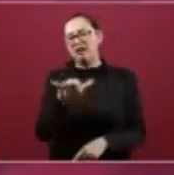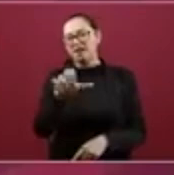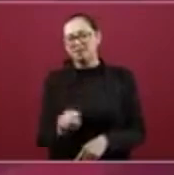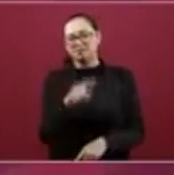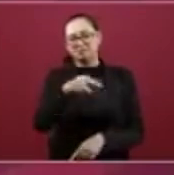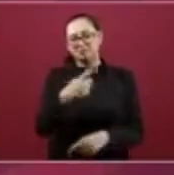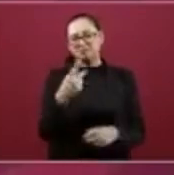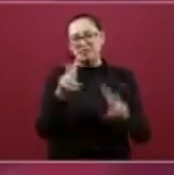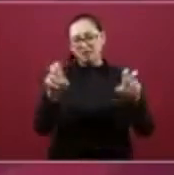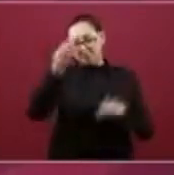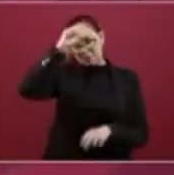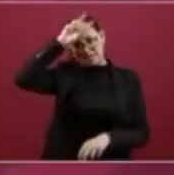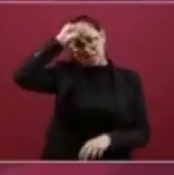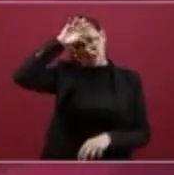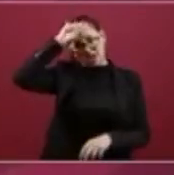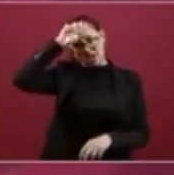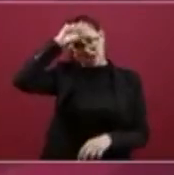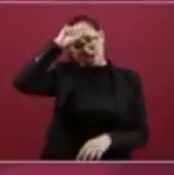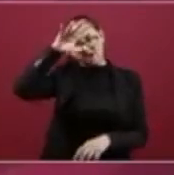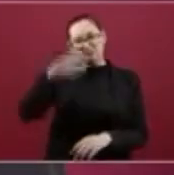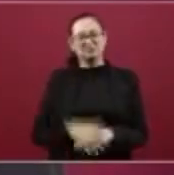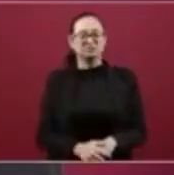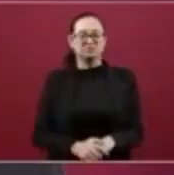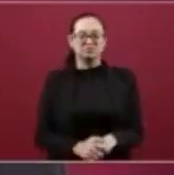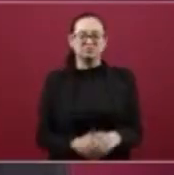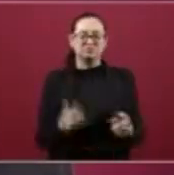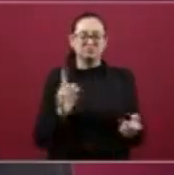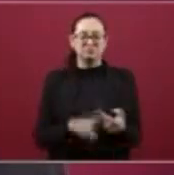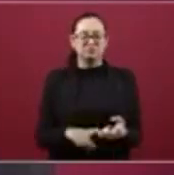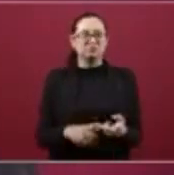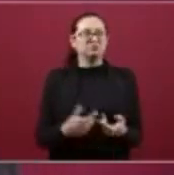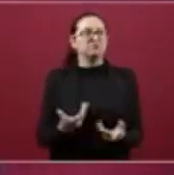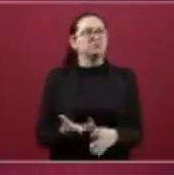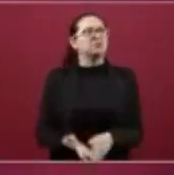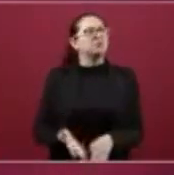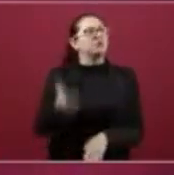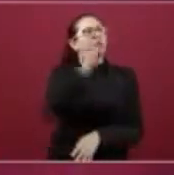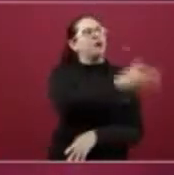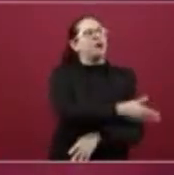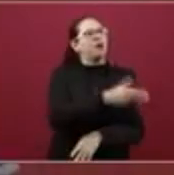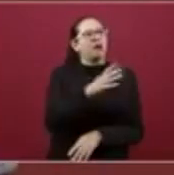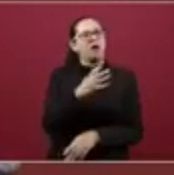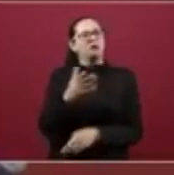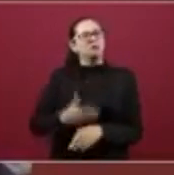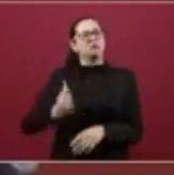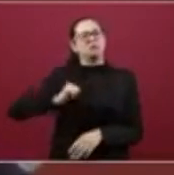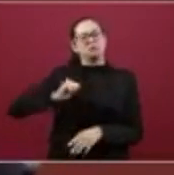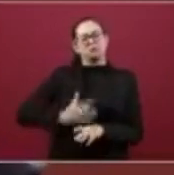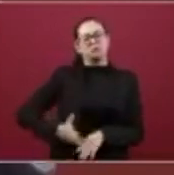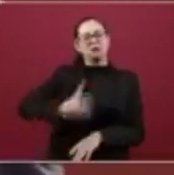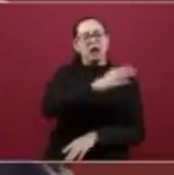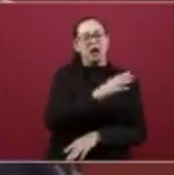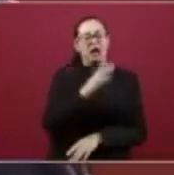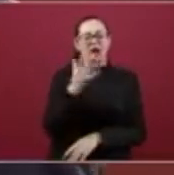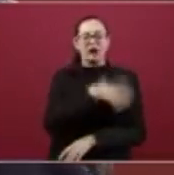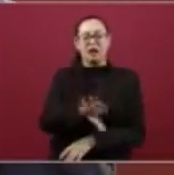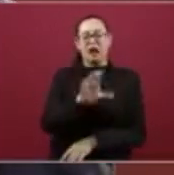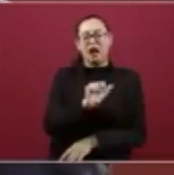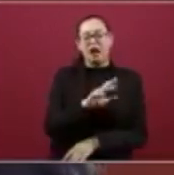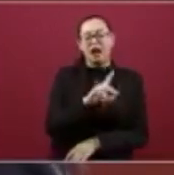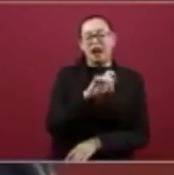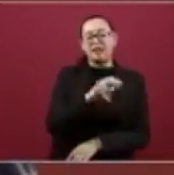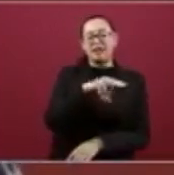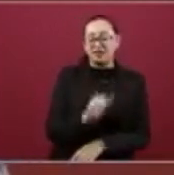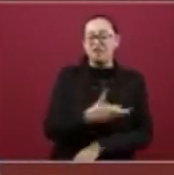minera. El general Cárdenas le entregó a 1 millón de familias campesinas